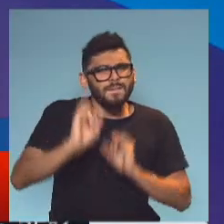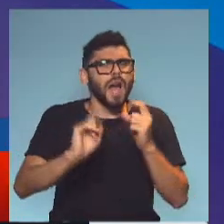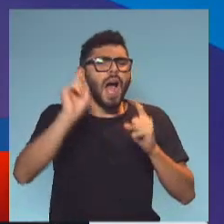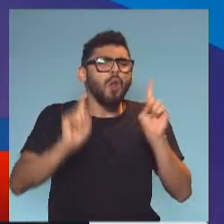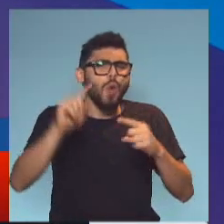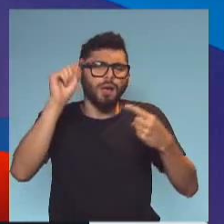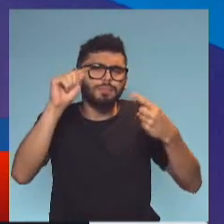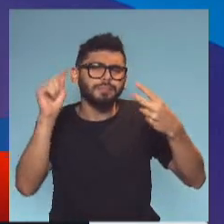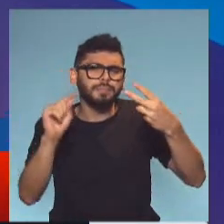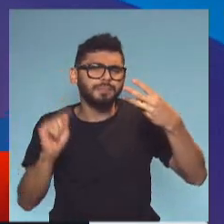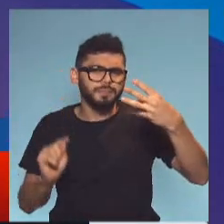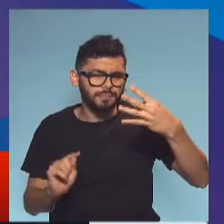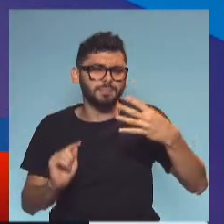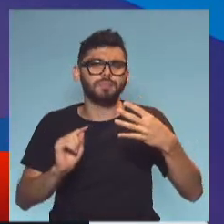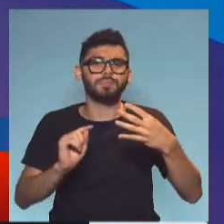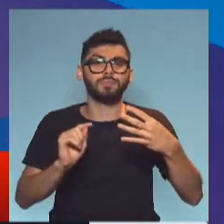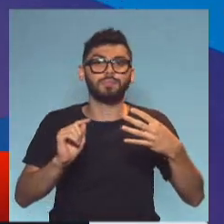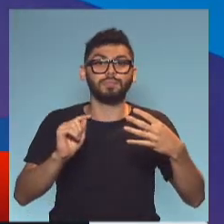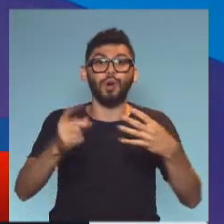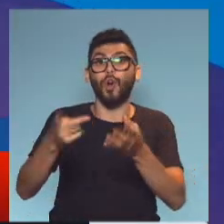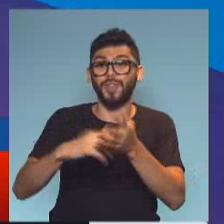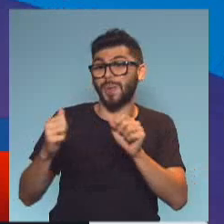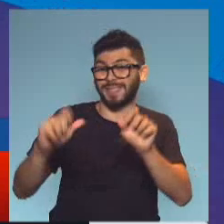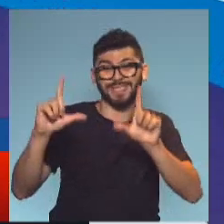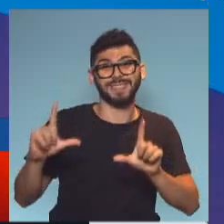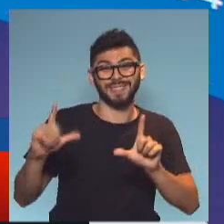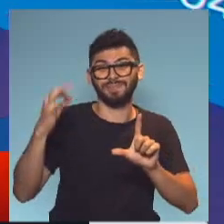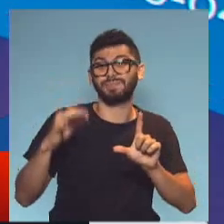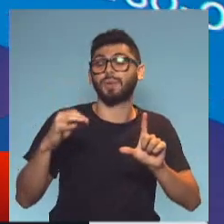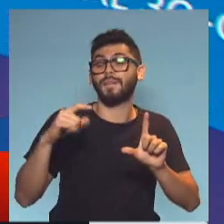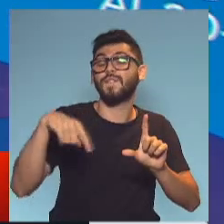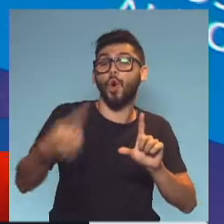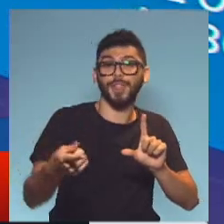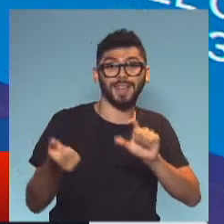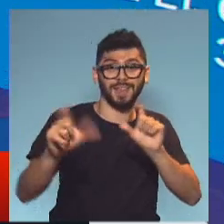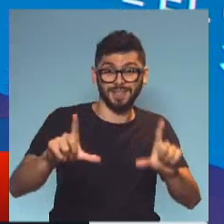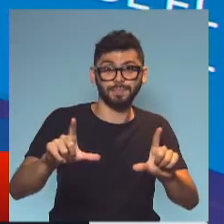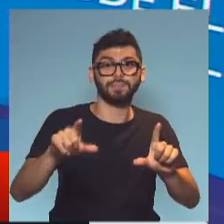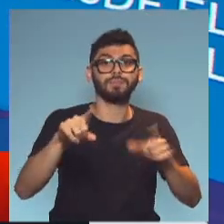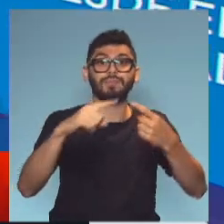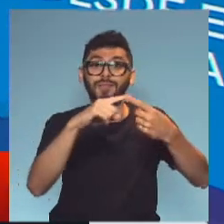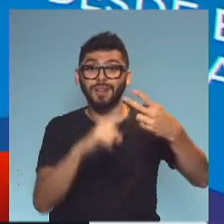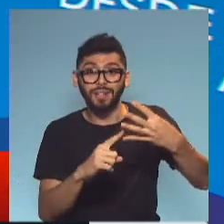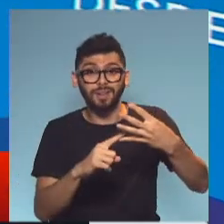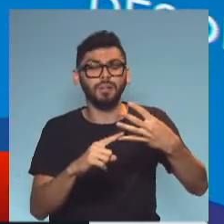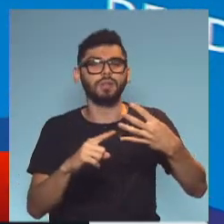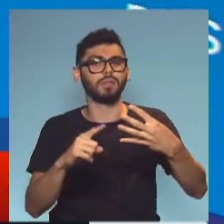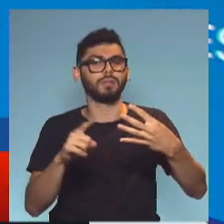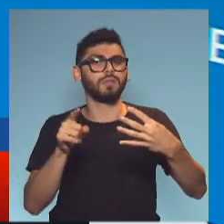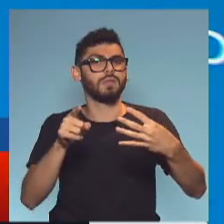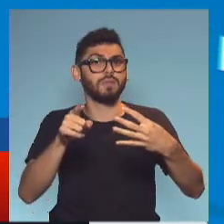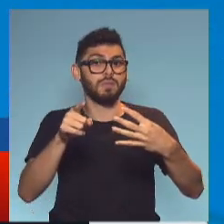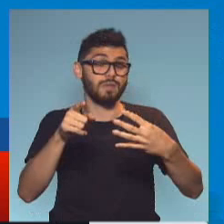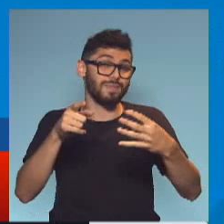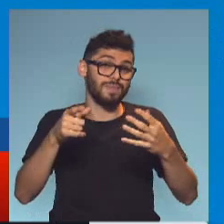compartir. Mientras vemos otra vez esta placa, antes de pasar a la siguiente, estas medidas son las de